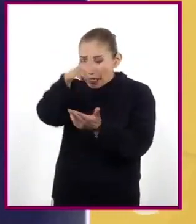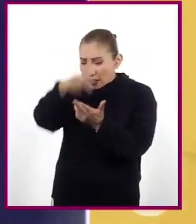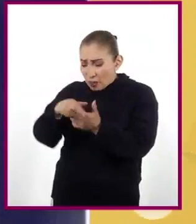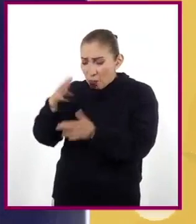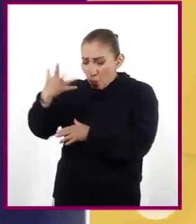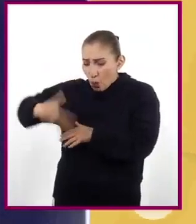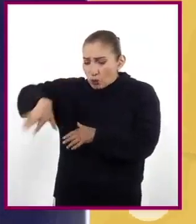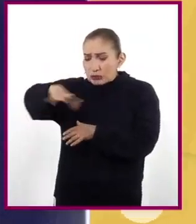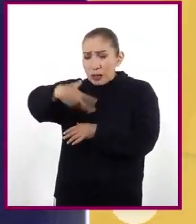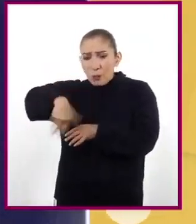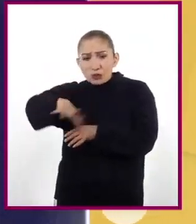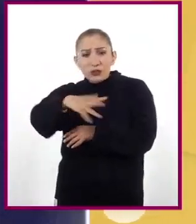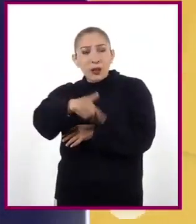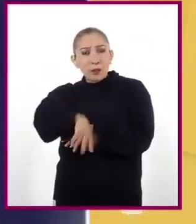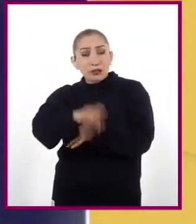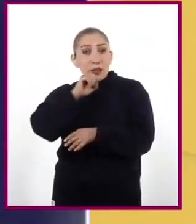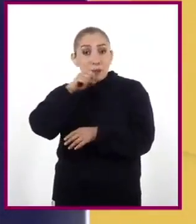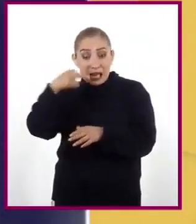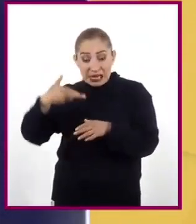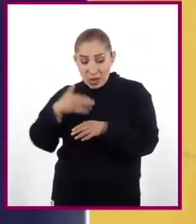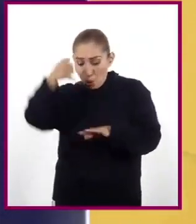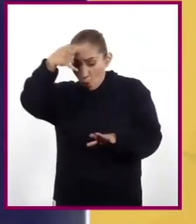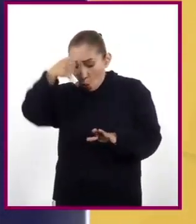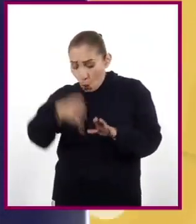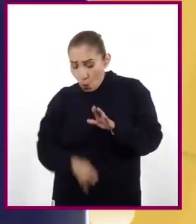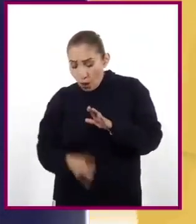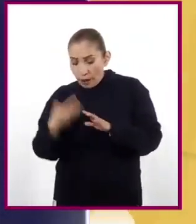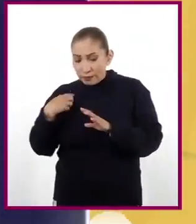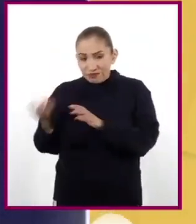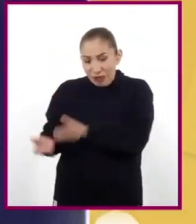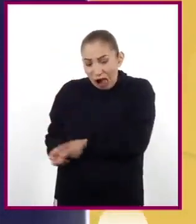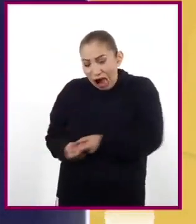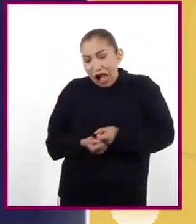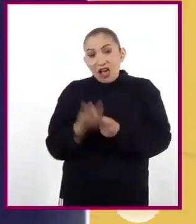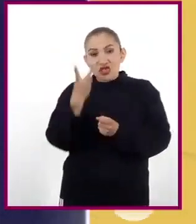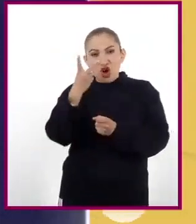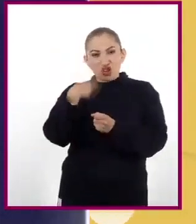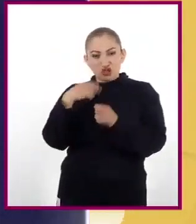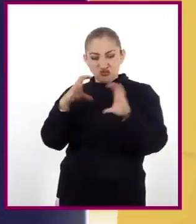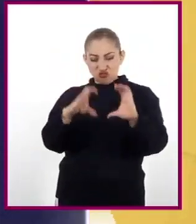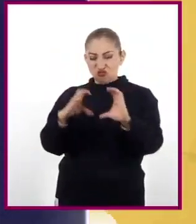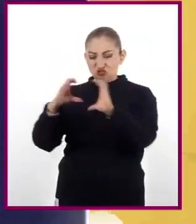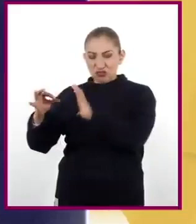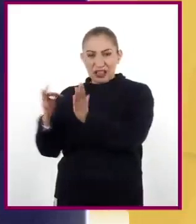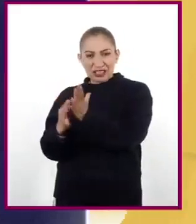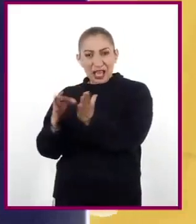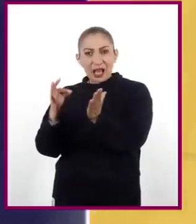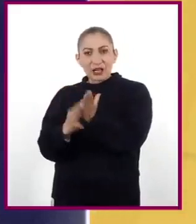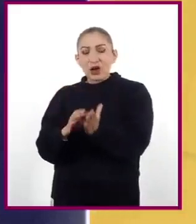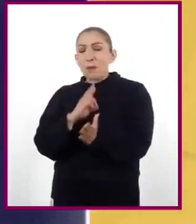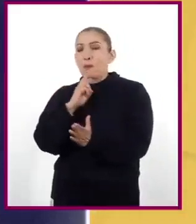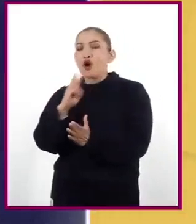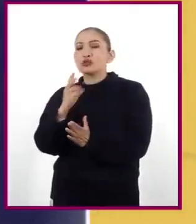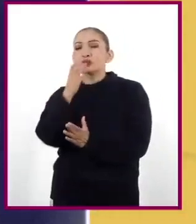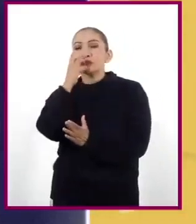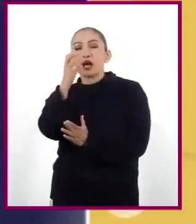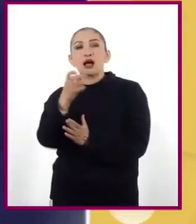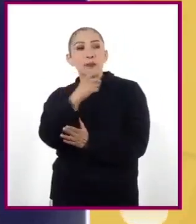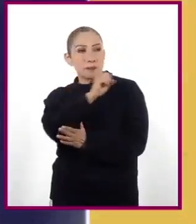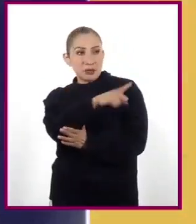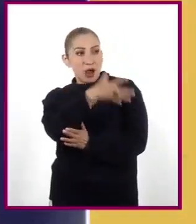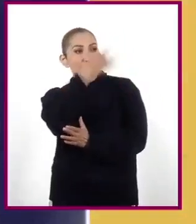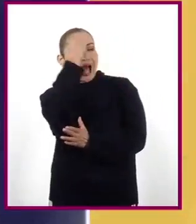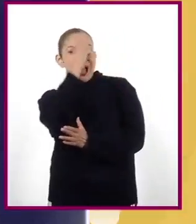región, inclusive el fondo del río, arrastrando dos lingotes de hierro y recitando en voz alta el conjuro